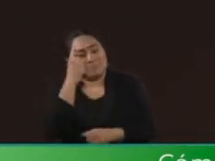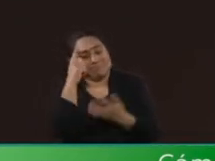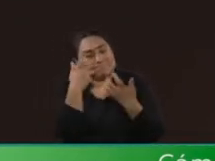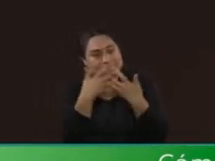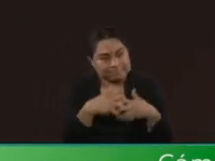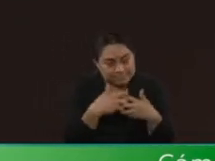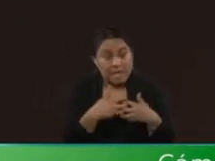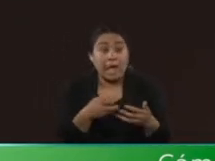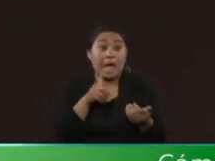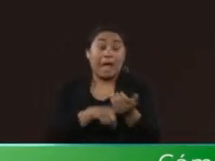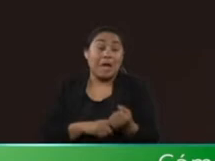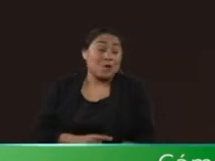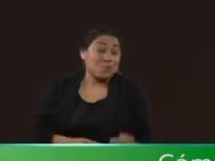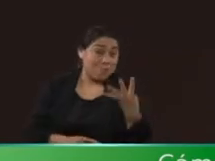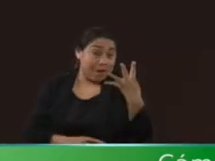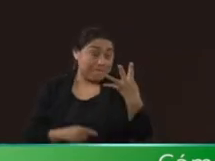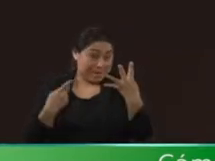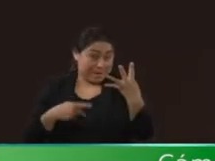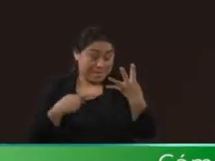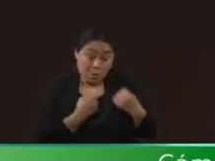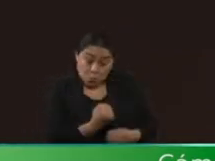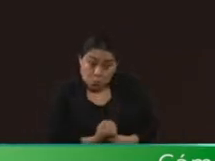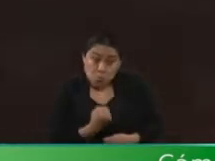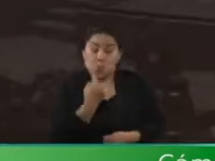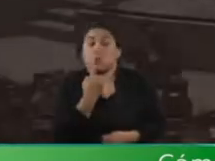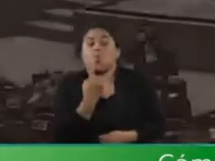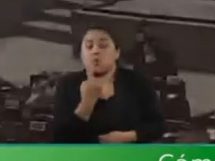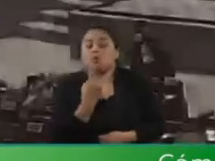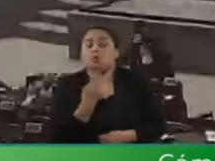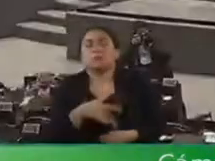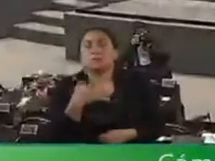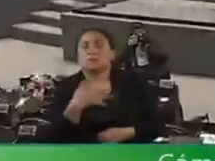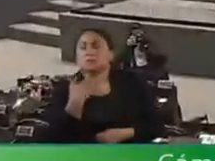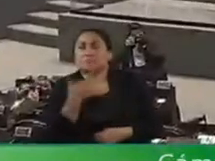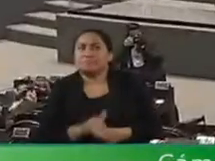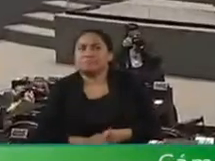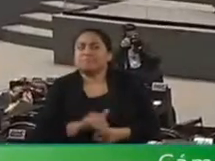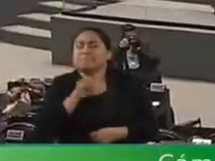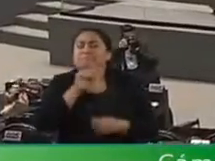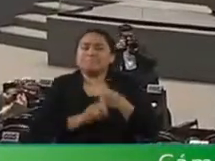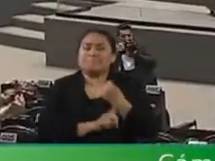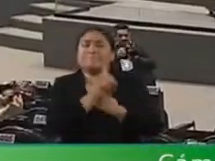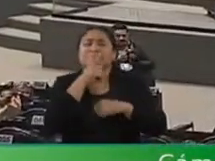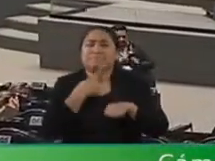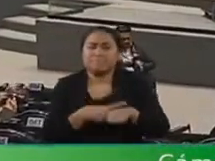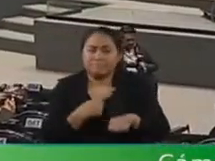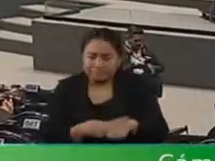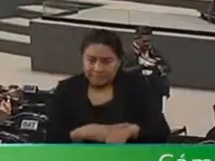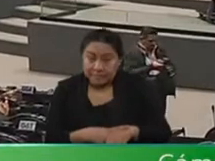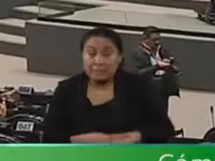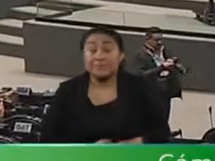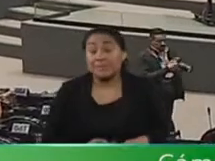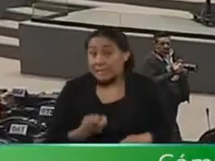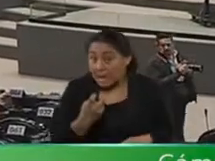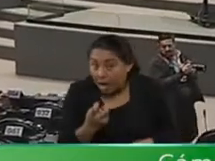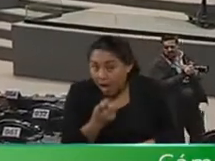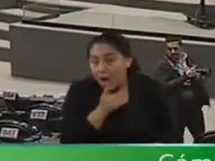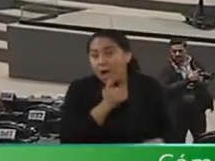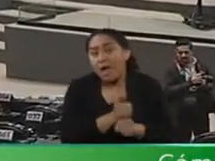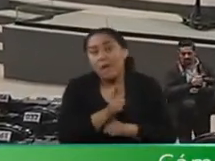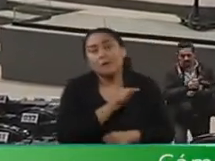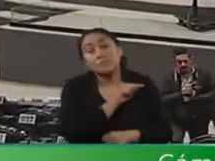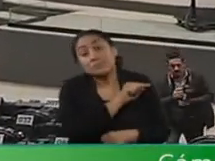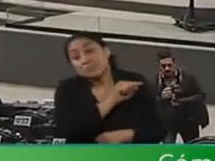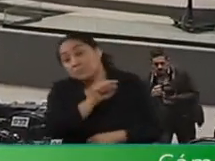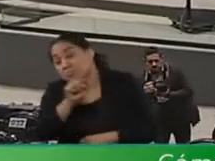uno de cada cuatro mexicanos lo experimentan en algún punto de su vida Esto significa que nadie estamos